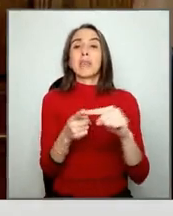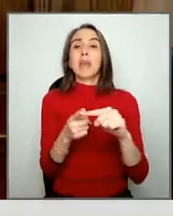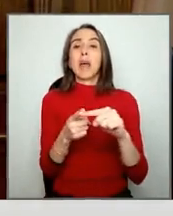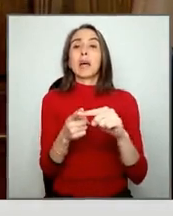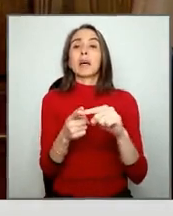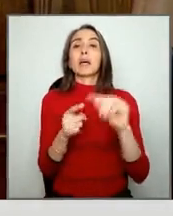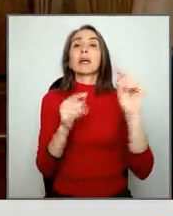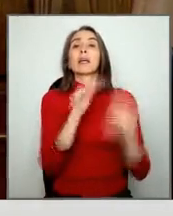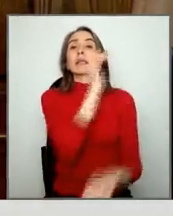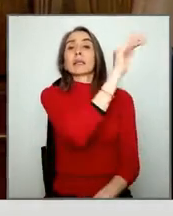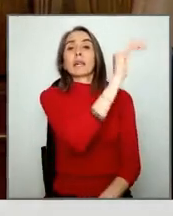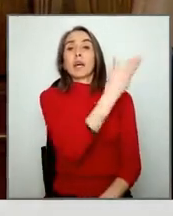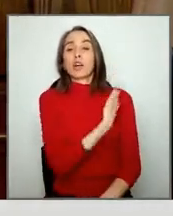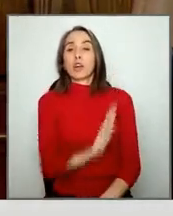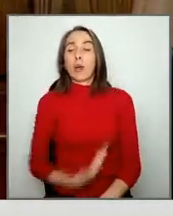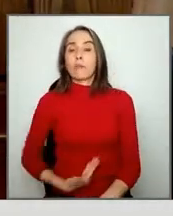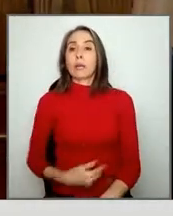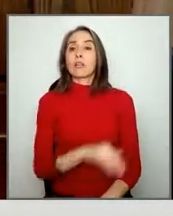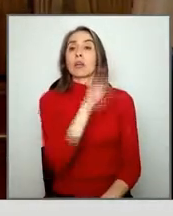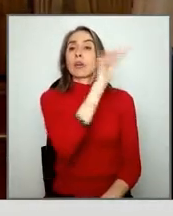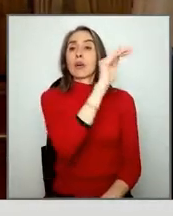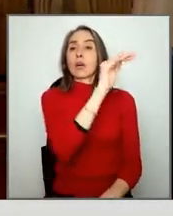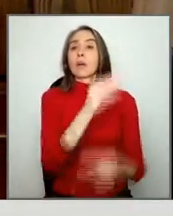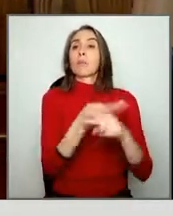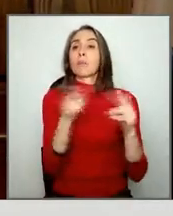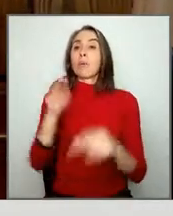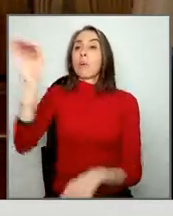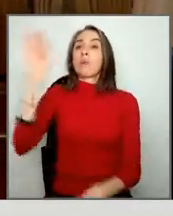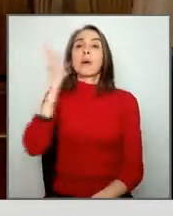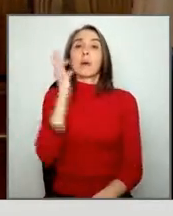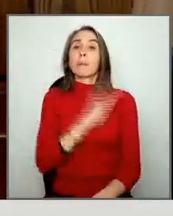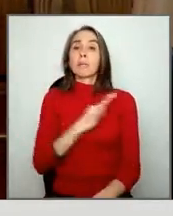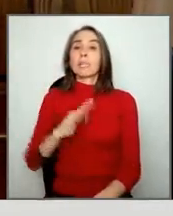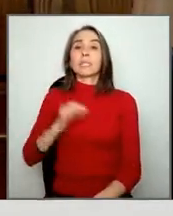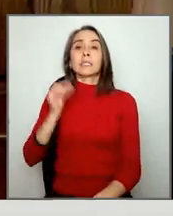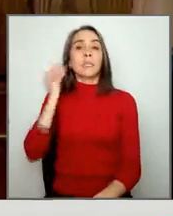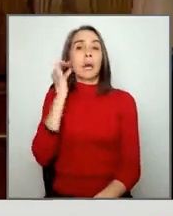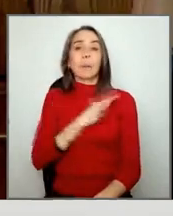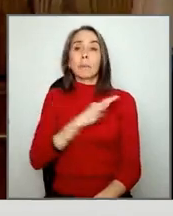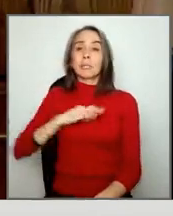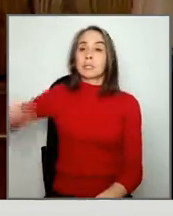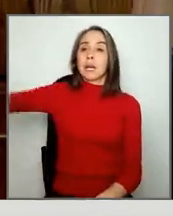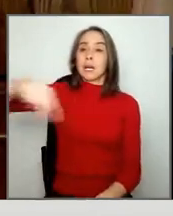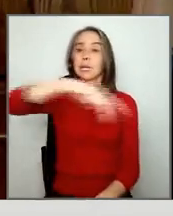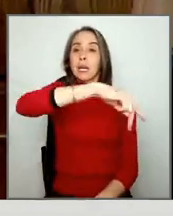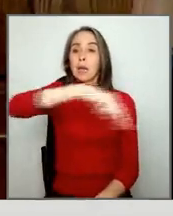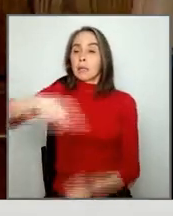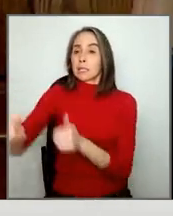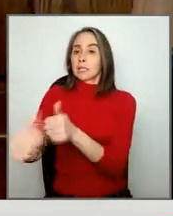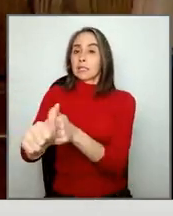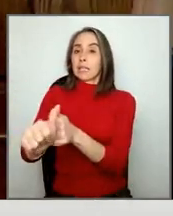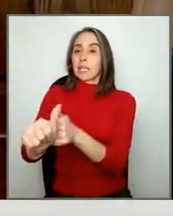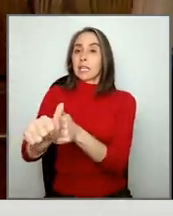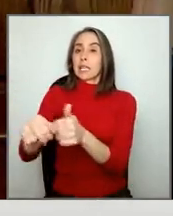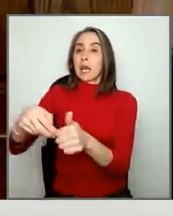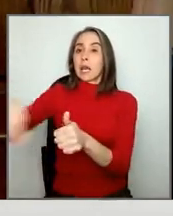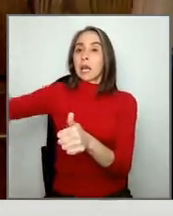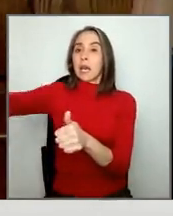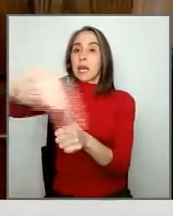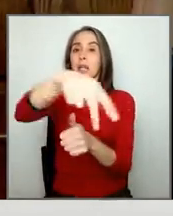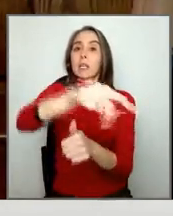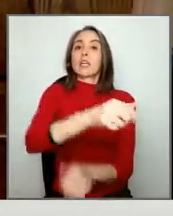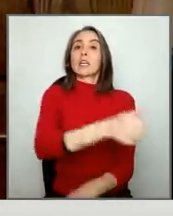ejecutivo que le hacen llamados públicos a la ministra cuando está caminando a 23 pasos y me imagino que todo tiene su teléfono Entonces